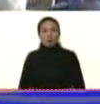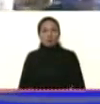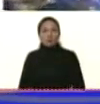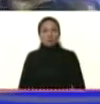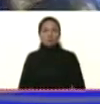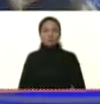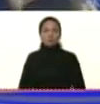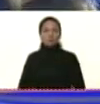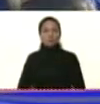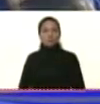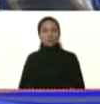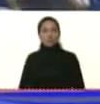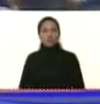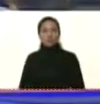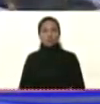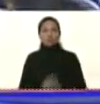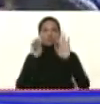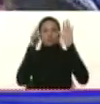millones de adultos